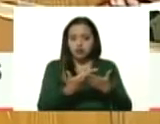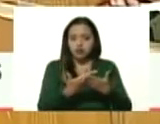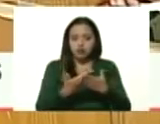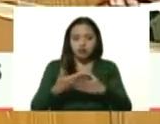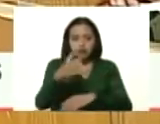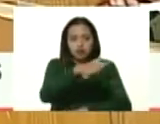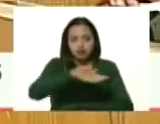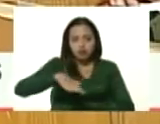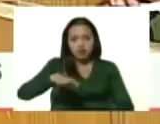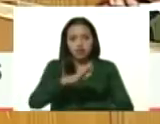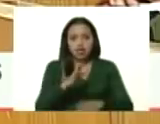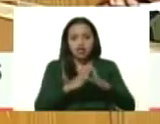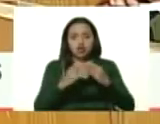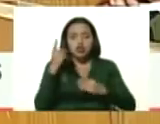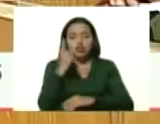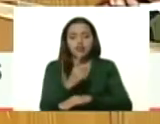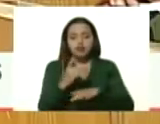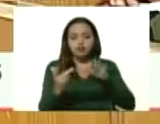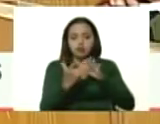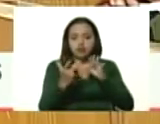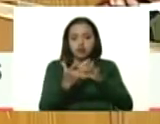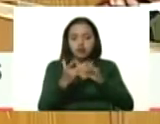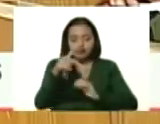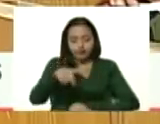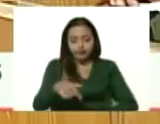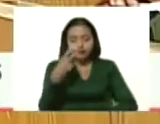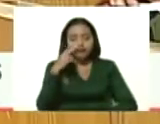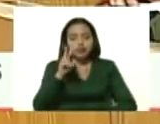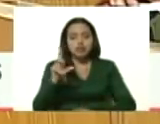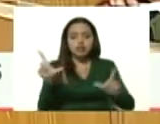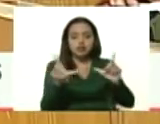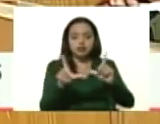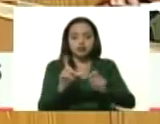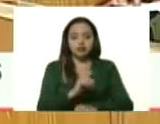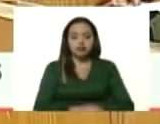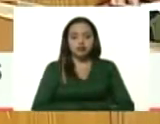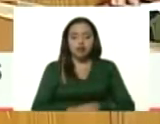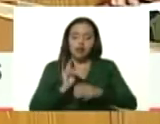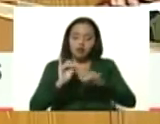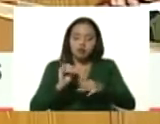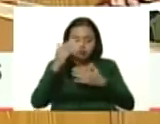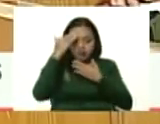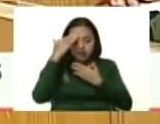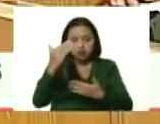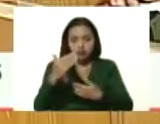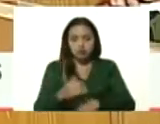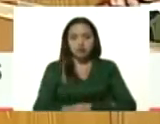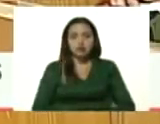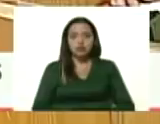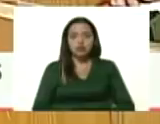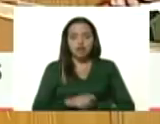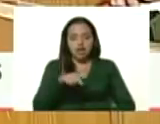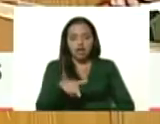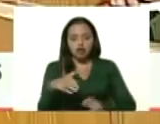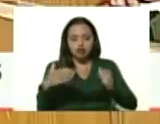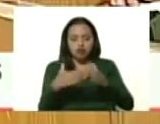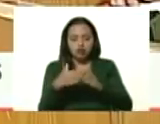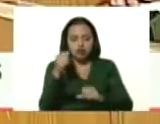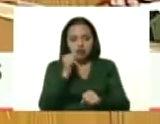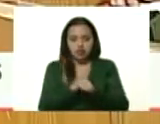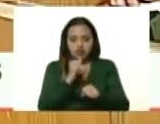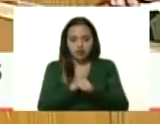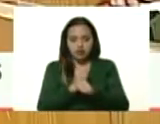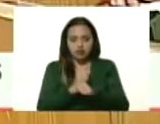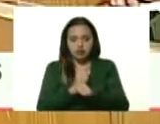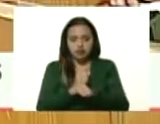plaza. Todos deben estar conectados con esta transmisión. Por eso los saludo. Tuve una reunión de trabajo